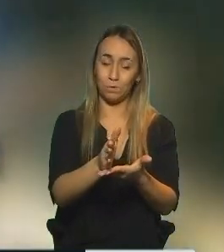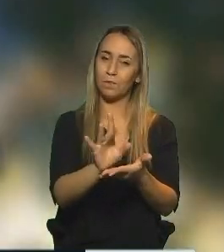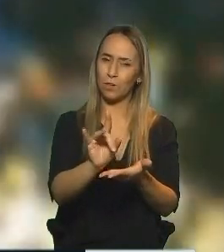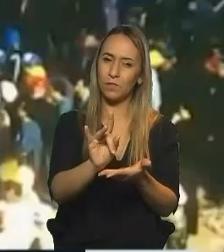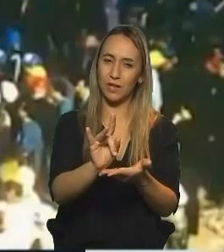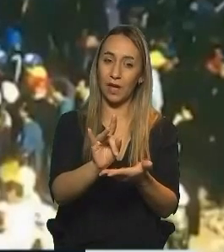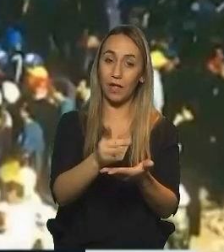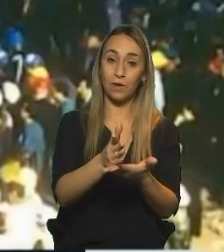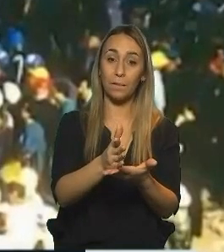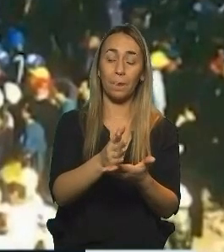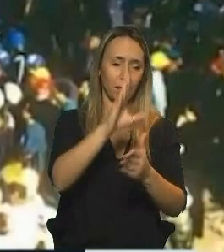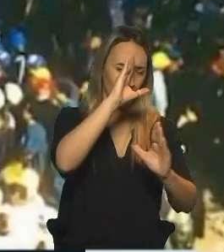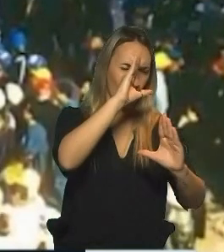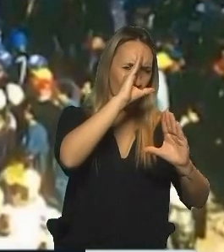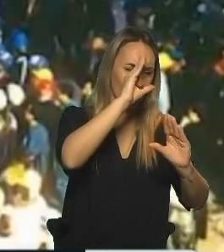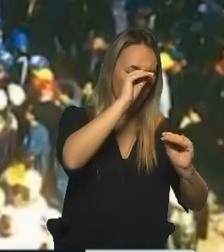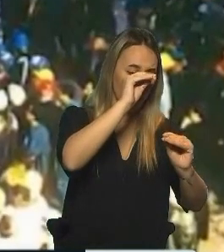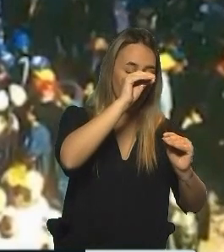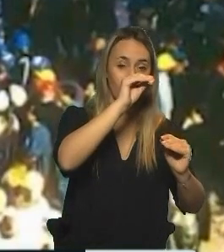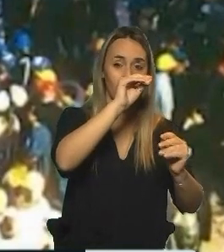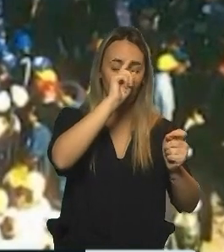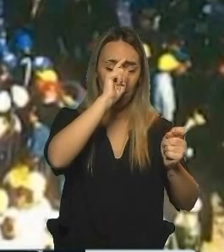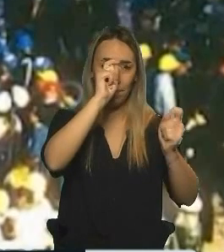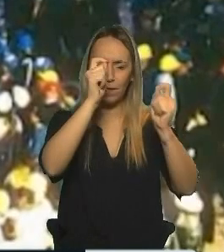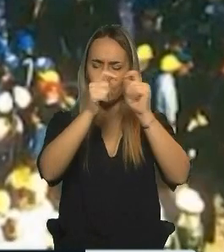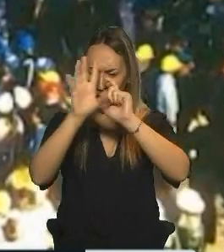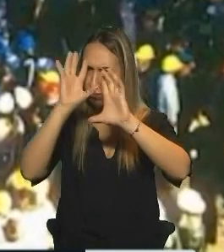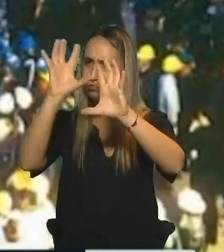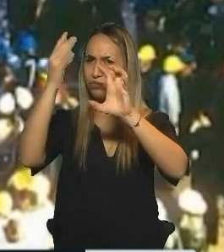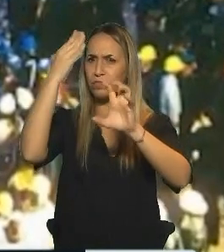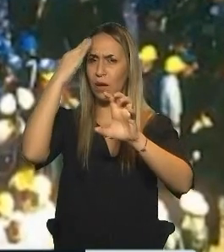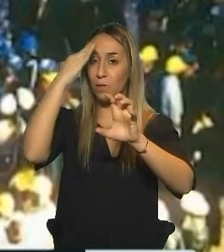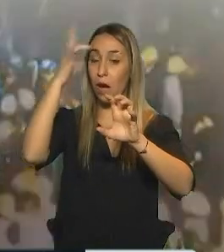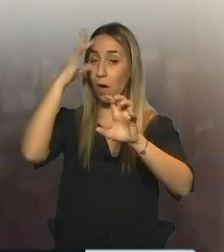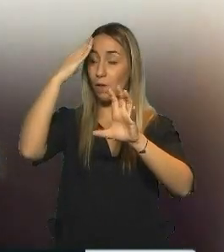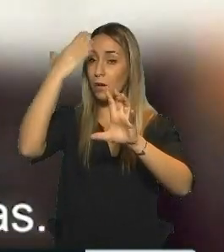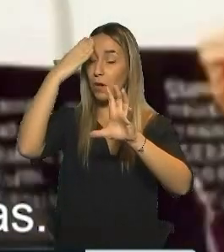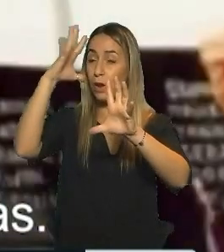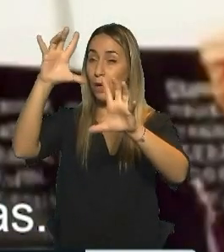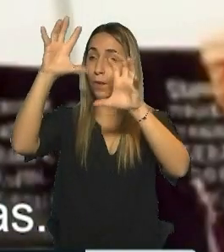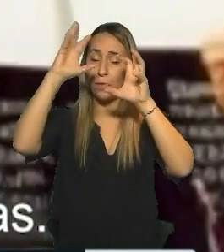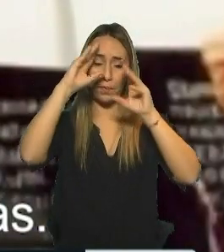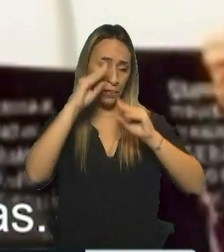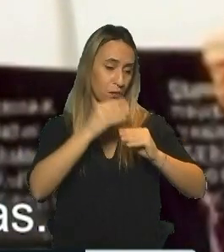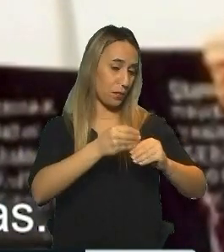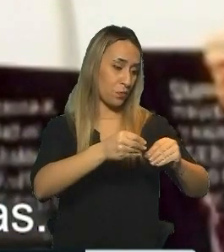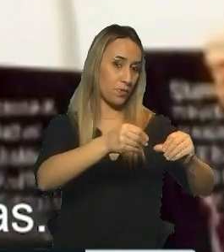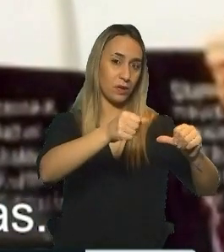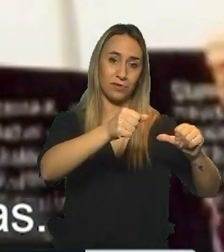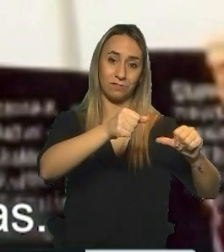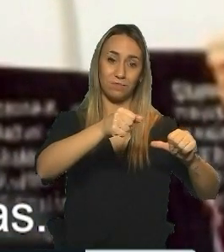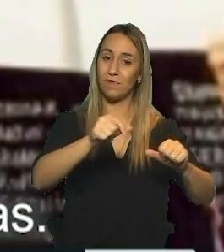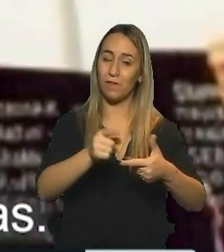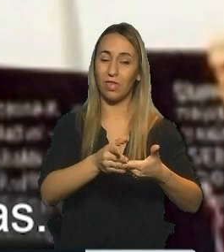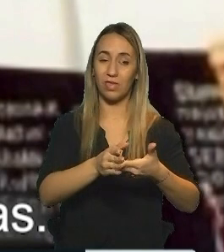paso sobre esa frontera de olvido a memoria o de memoria a olvido no es cualquier paso. Y el árbol que crece junto sobre